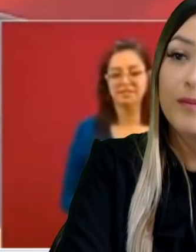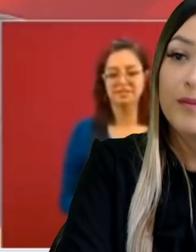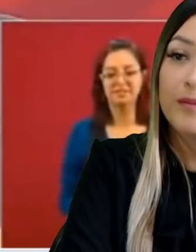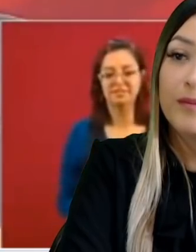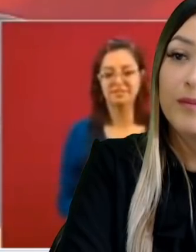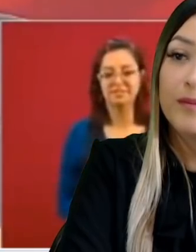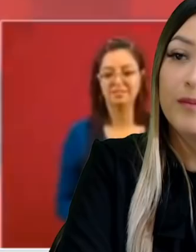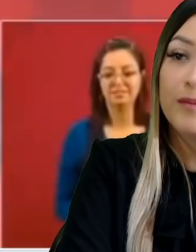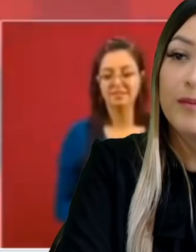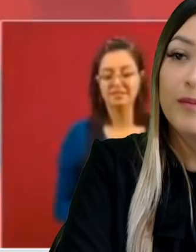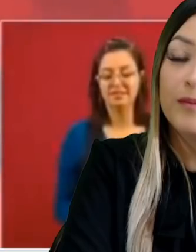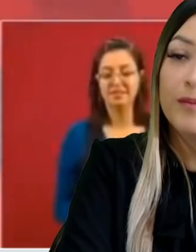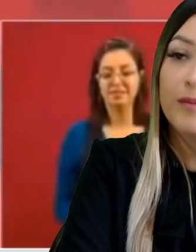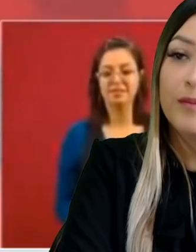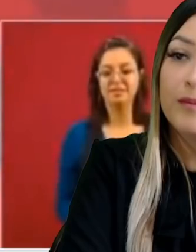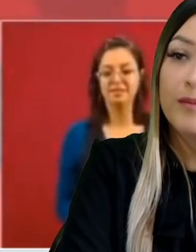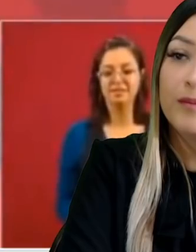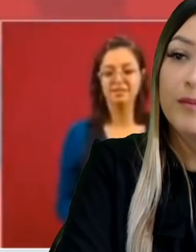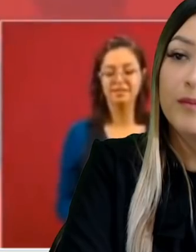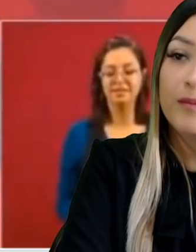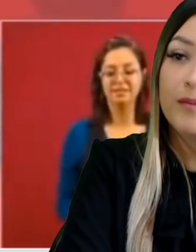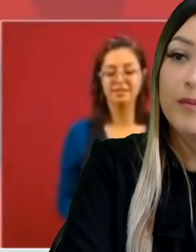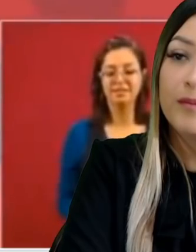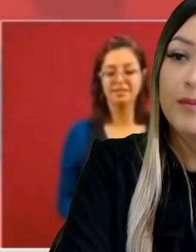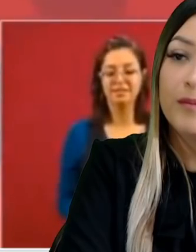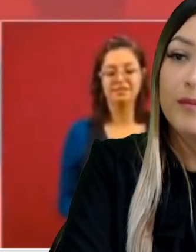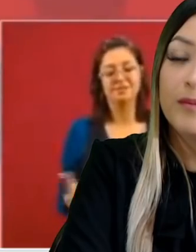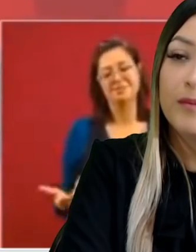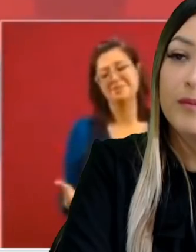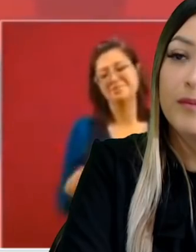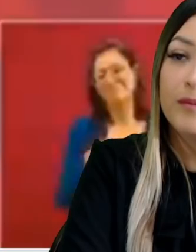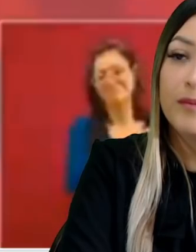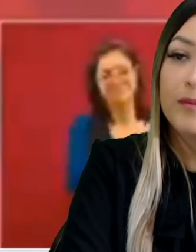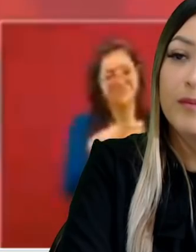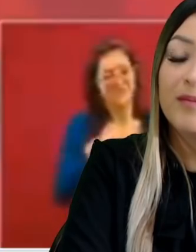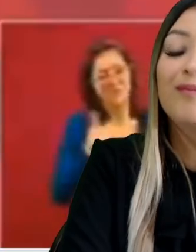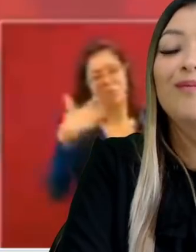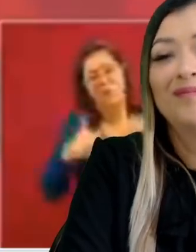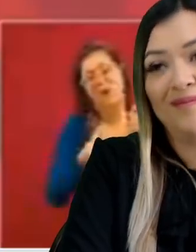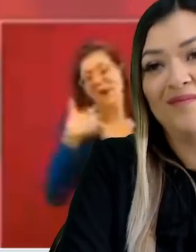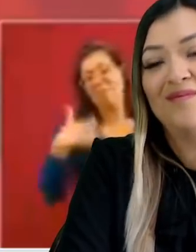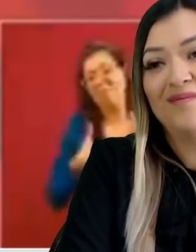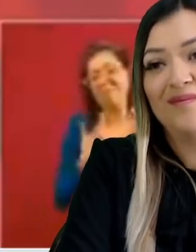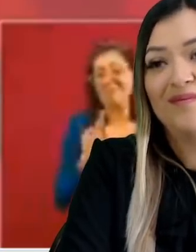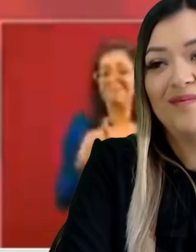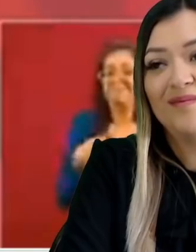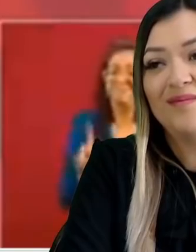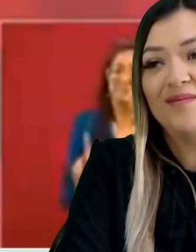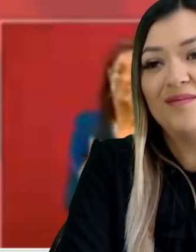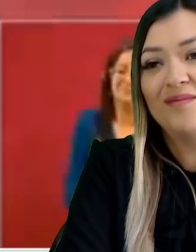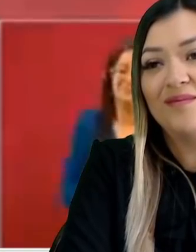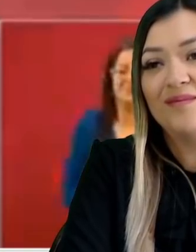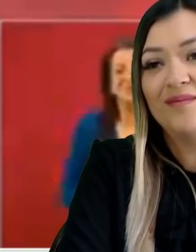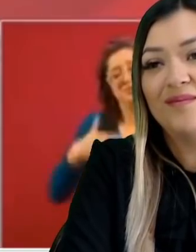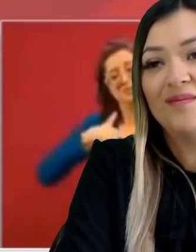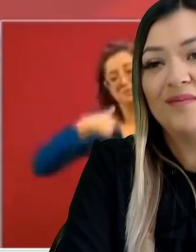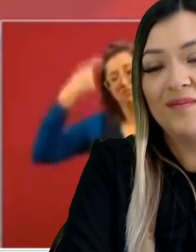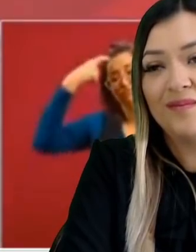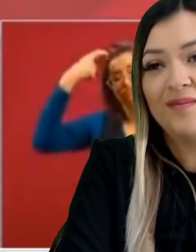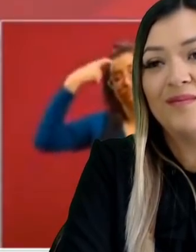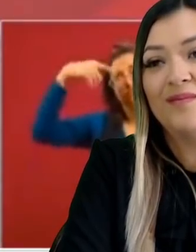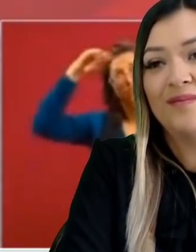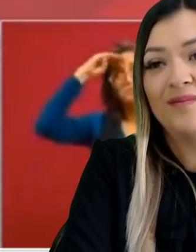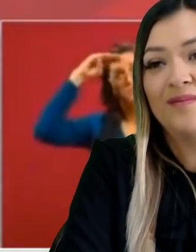¿Saben por qué lo hago? Porque se enojan mucho conmigo, pero siempre digo lo que pienso.